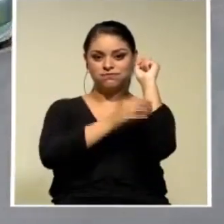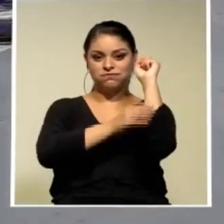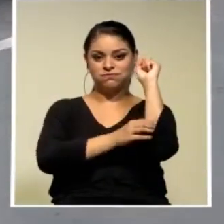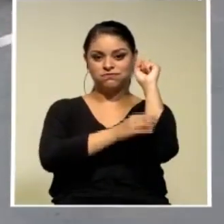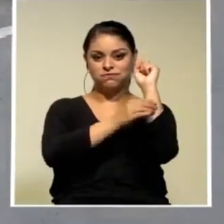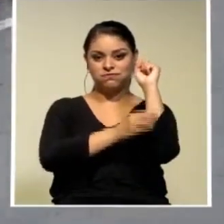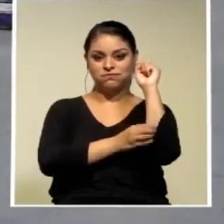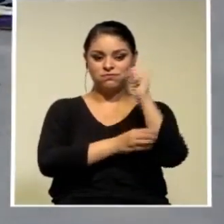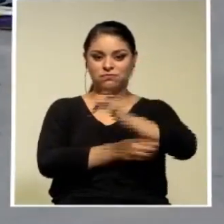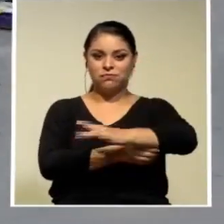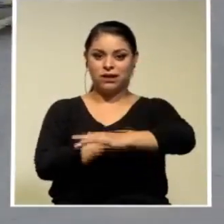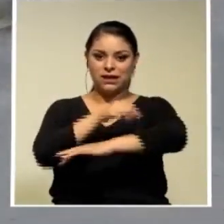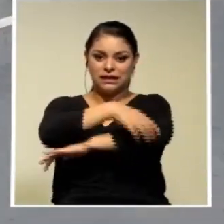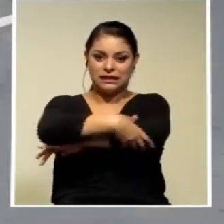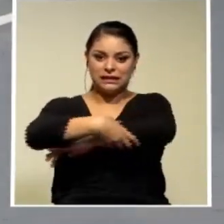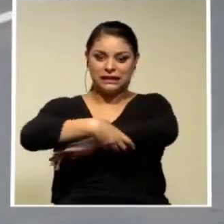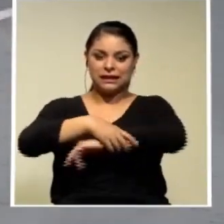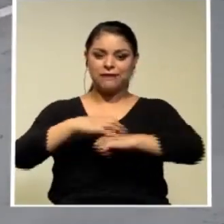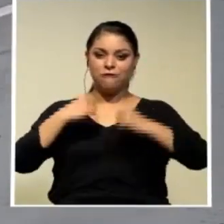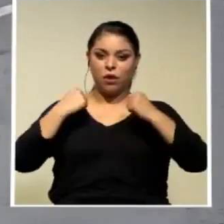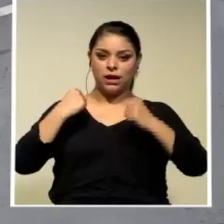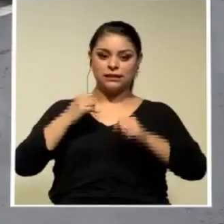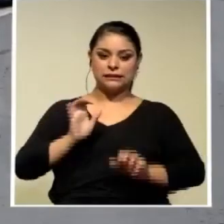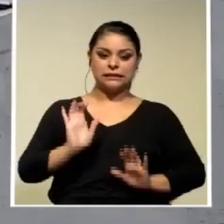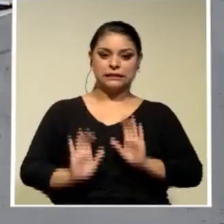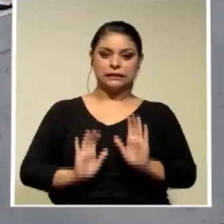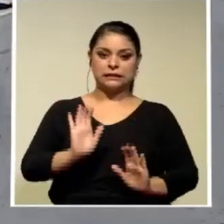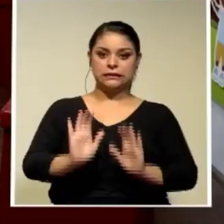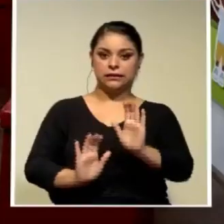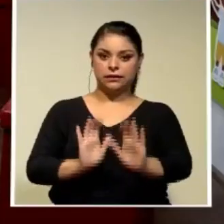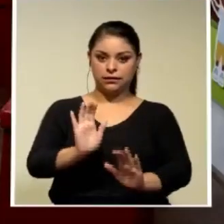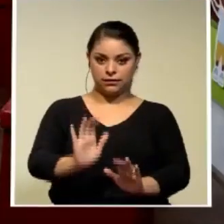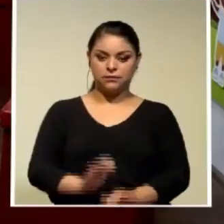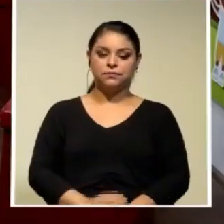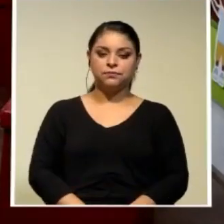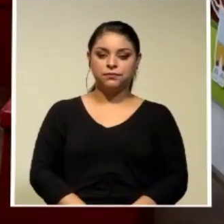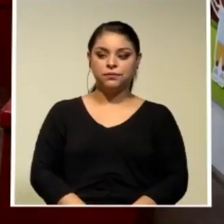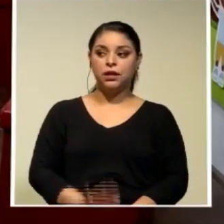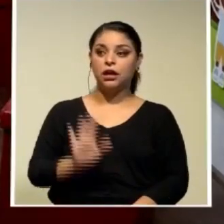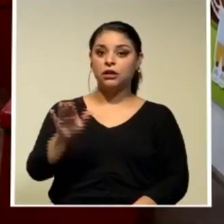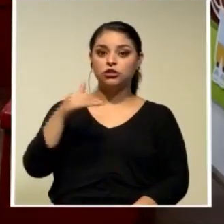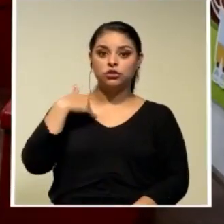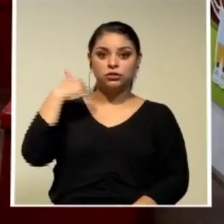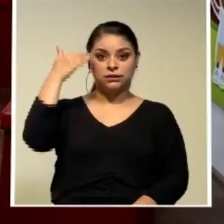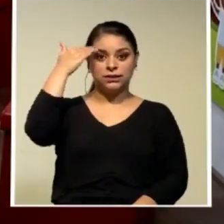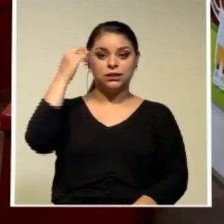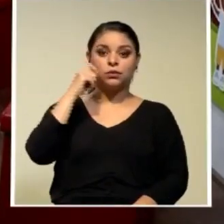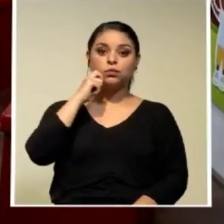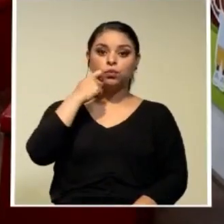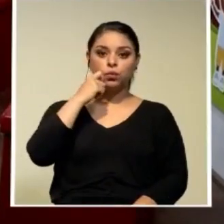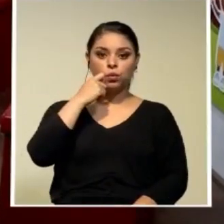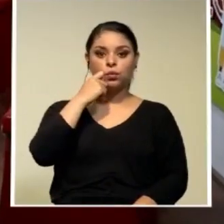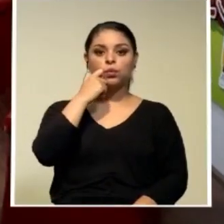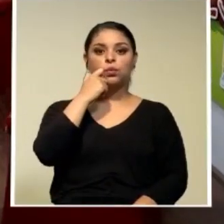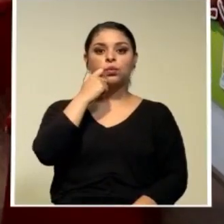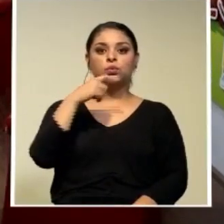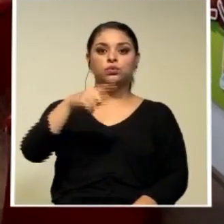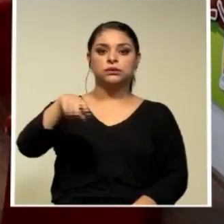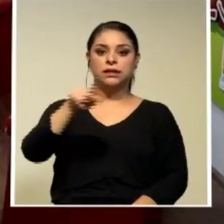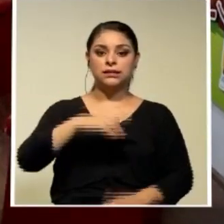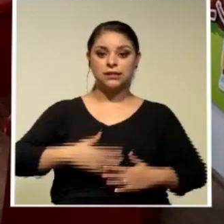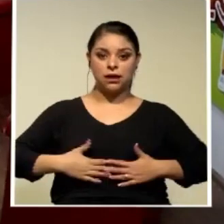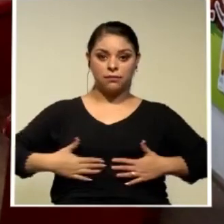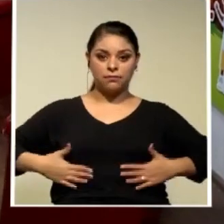excelente. Caminar de talones. Con solo caminar de talones. Vamos ver, otra vez. Le tengo un truco allá en casa. Vamos a contraer el abdomen, o